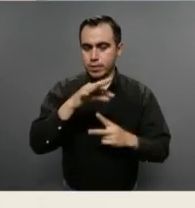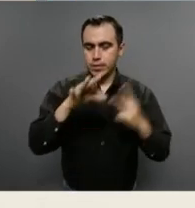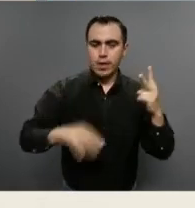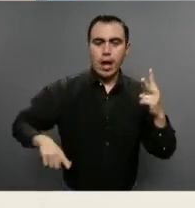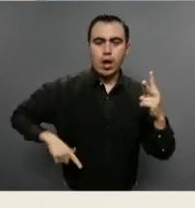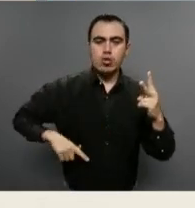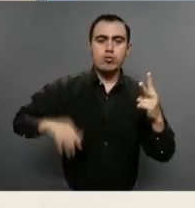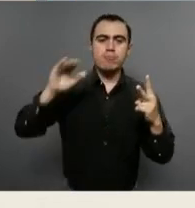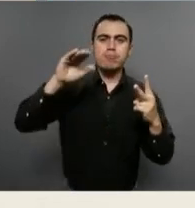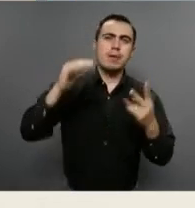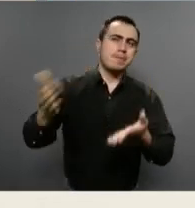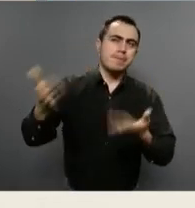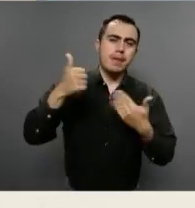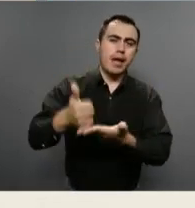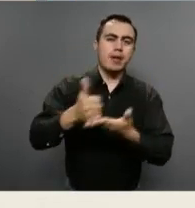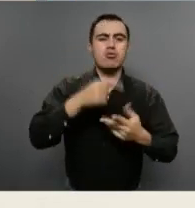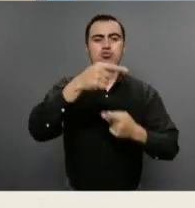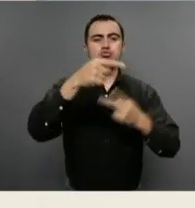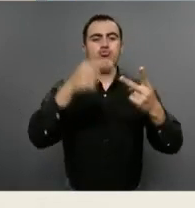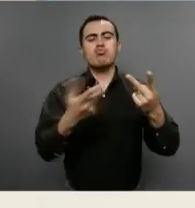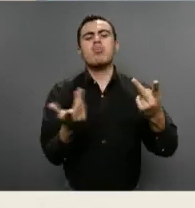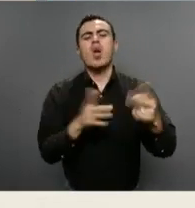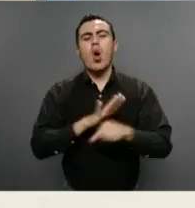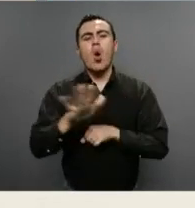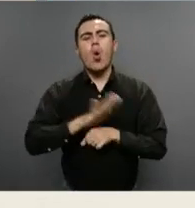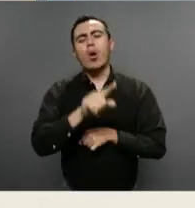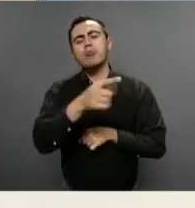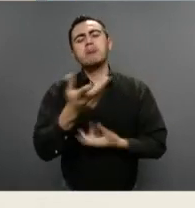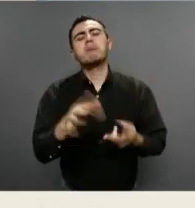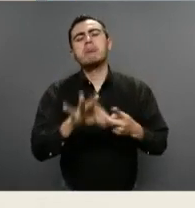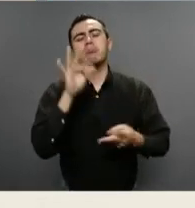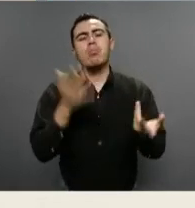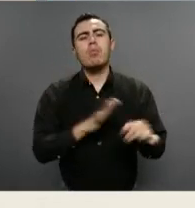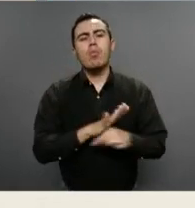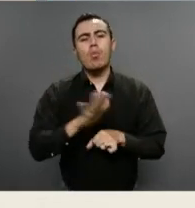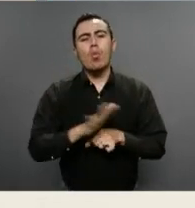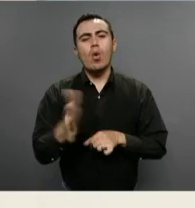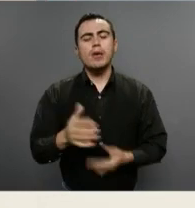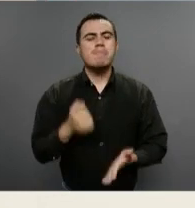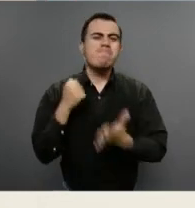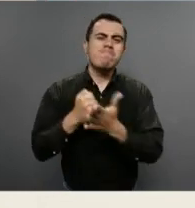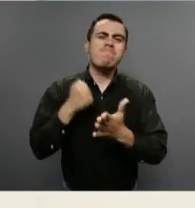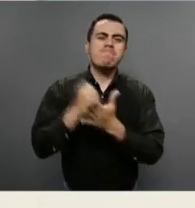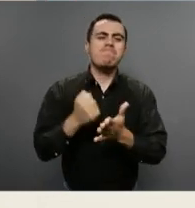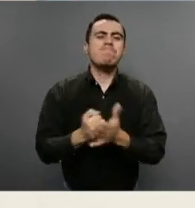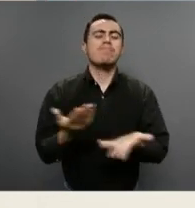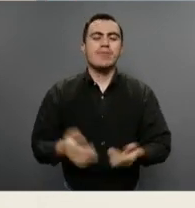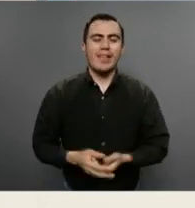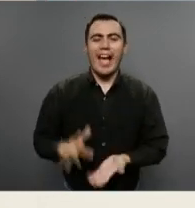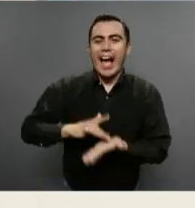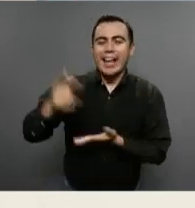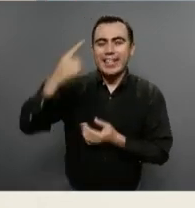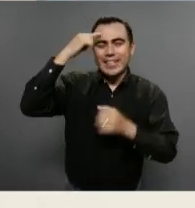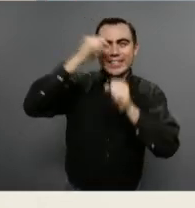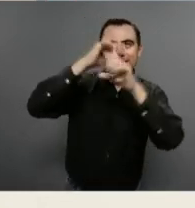el gobierno tome acciones? ¿Qué les exigirías? Pues mira, yo creo que gracias porque soy imaginario porque va a ser así.